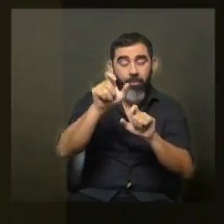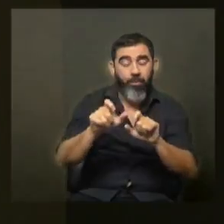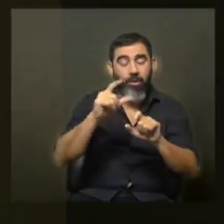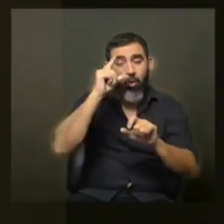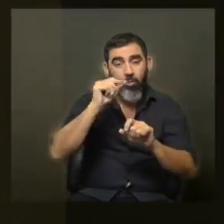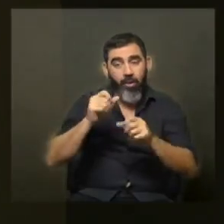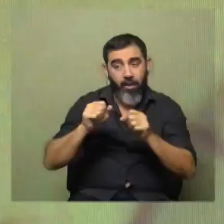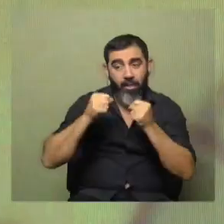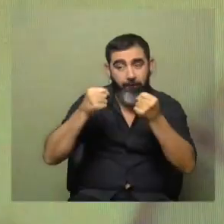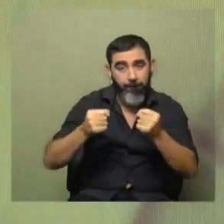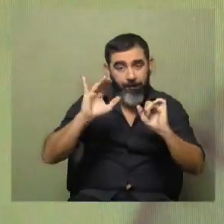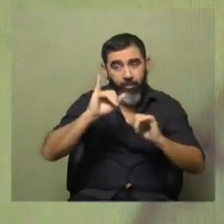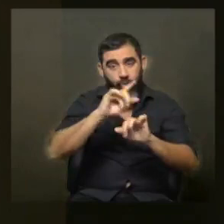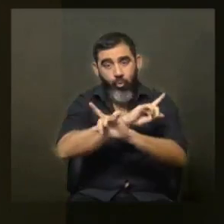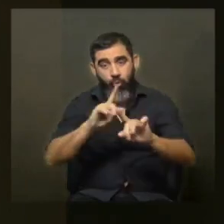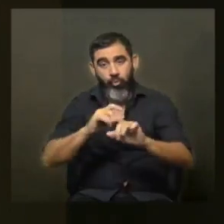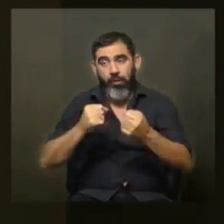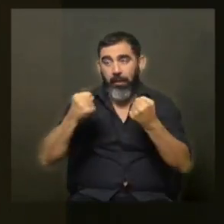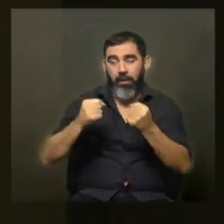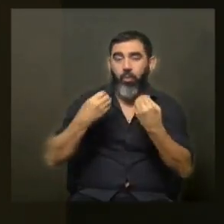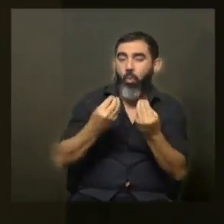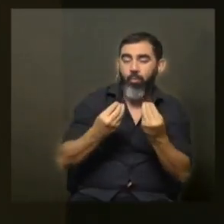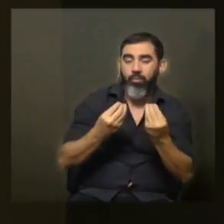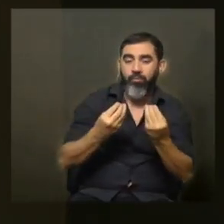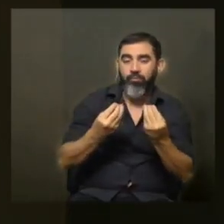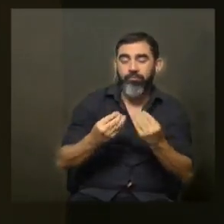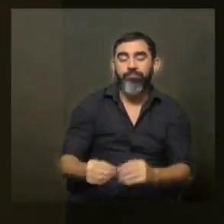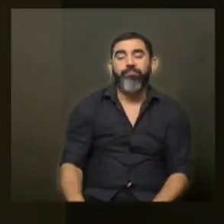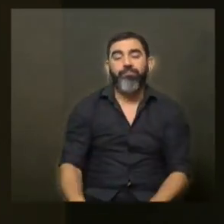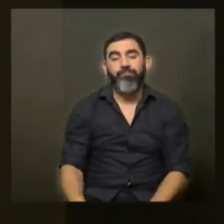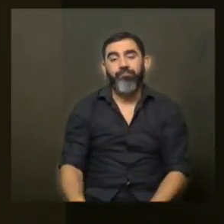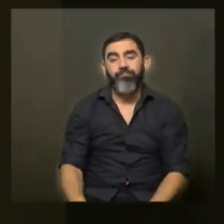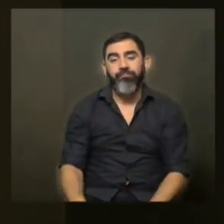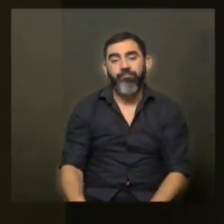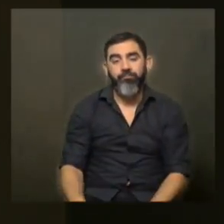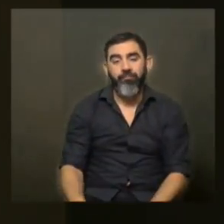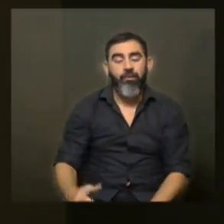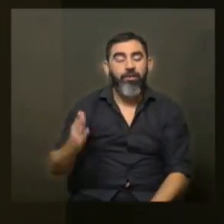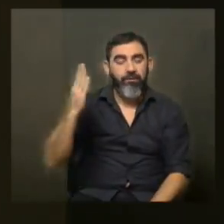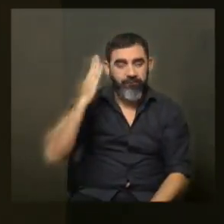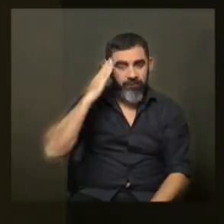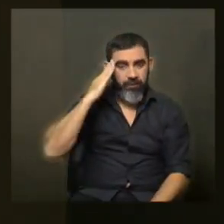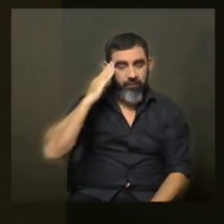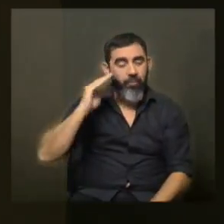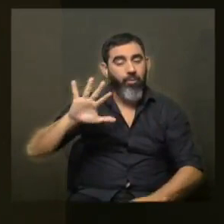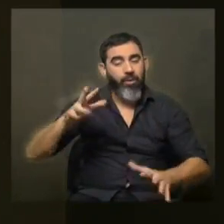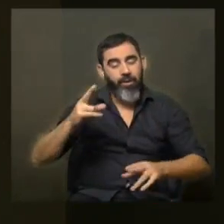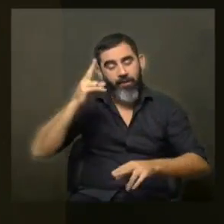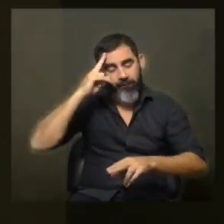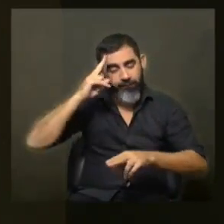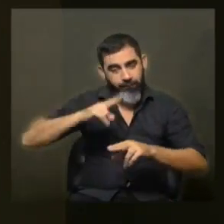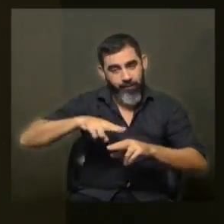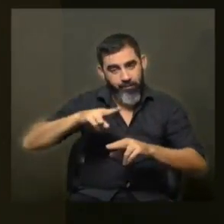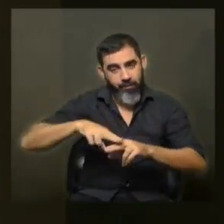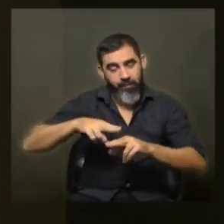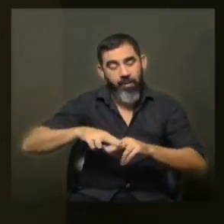de cháchara. That's the question. Basta de cháchara. Vamos a responder el mito. Ya sabemos qué son las parasomnias, ya sabemos qué es